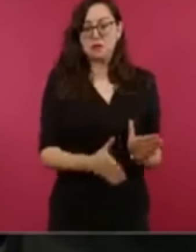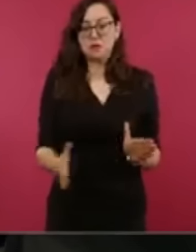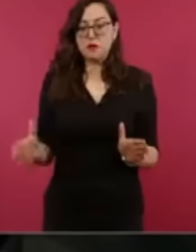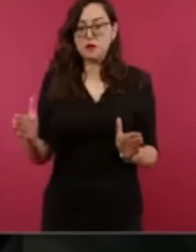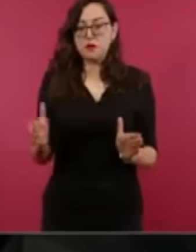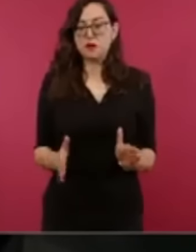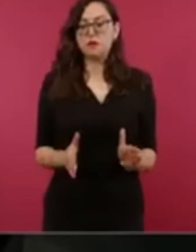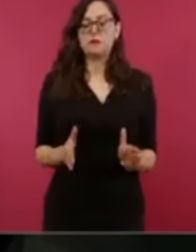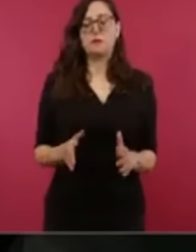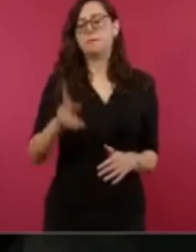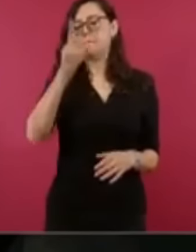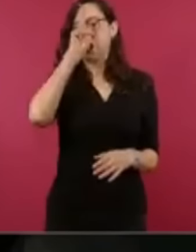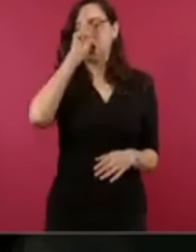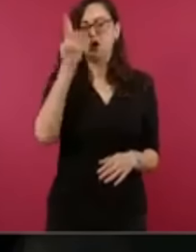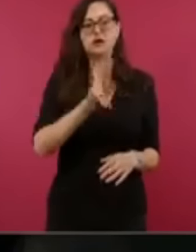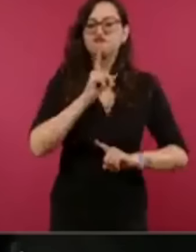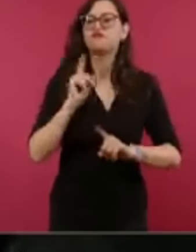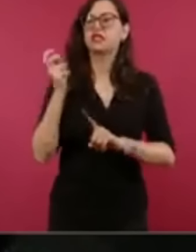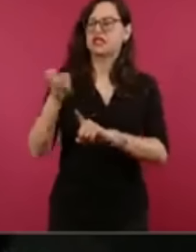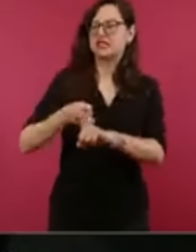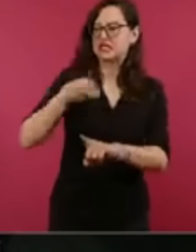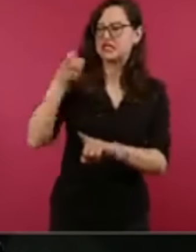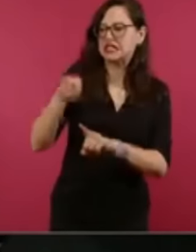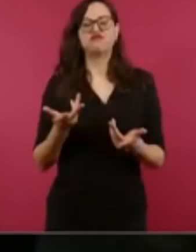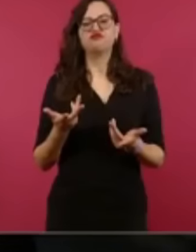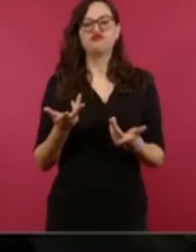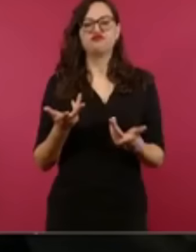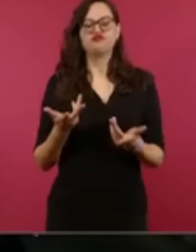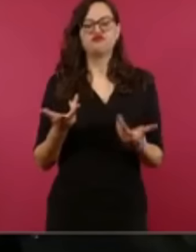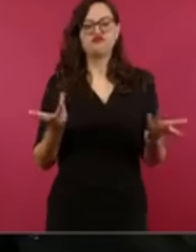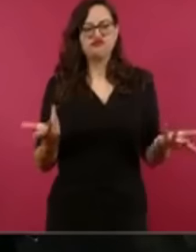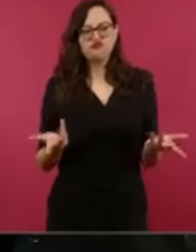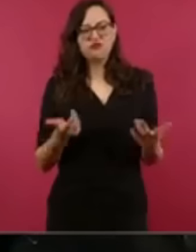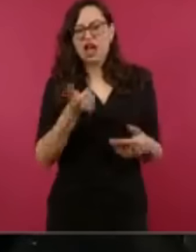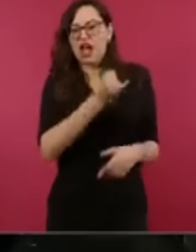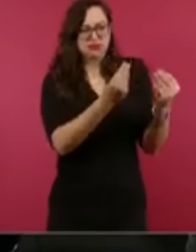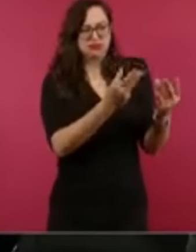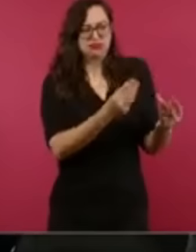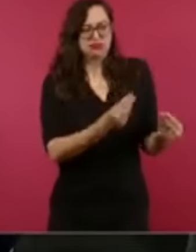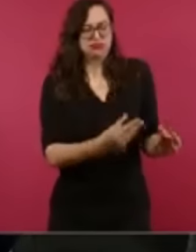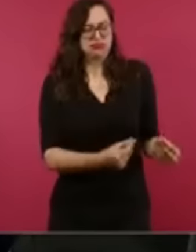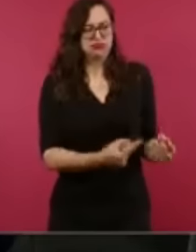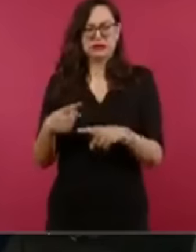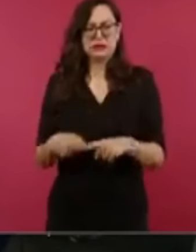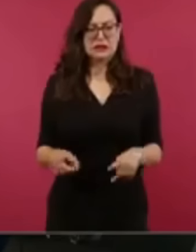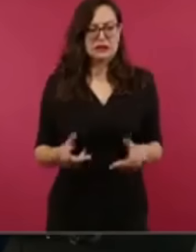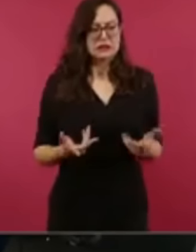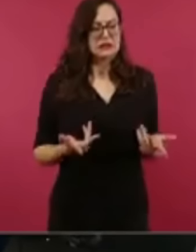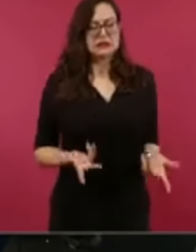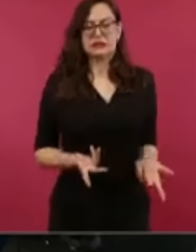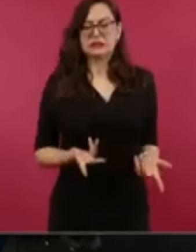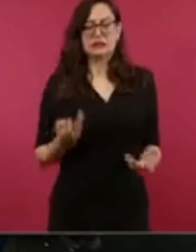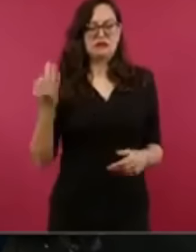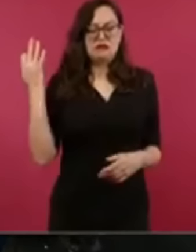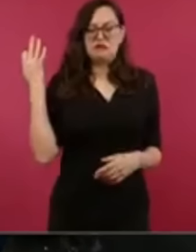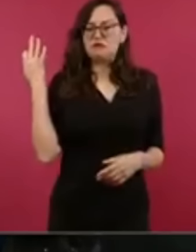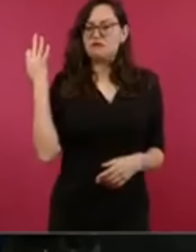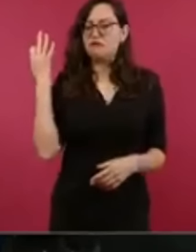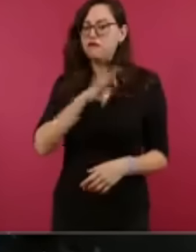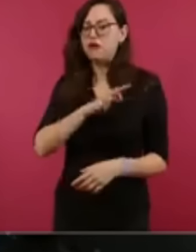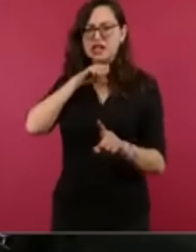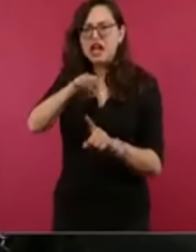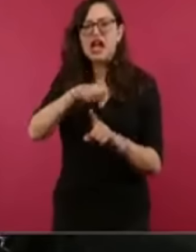la difamación, la mentira, la calumnia. Son tiempos para la falsedad,